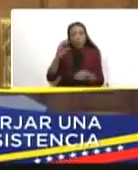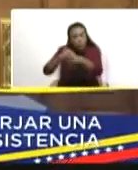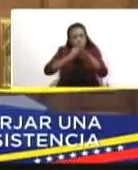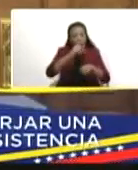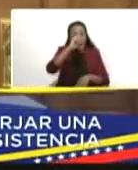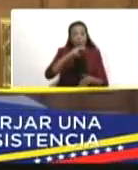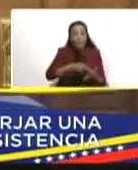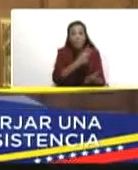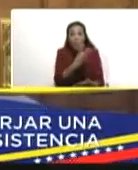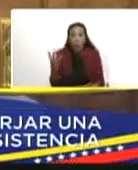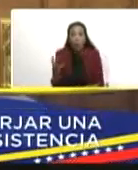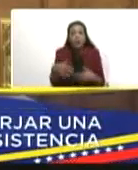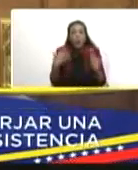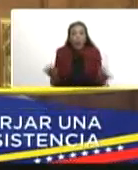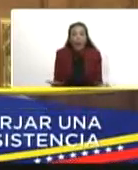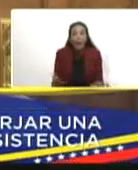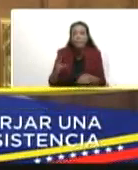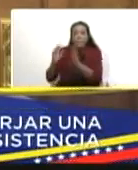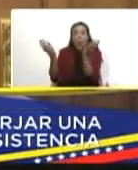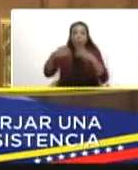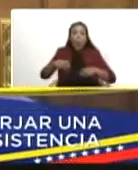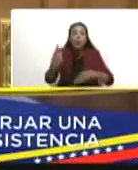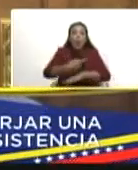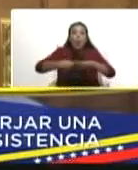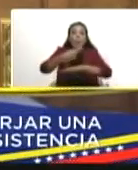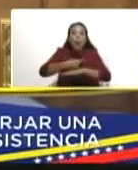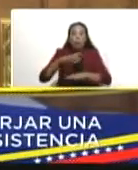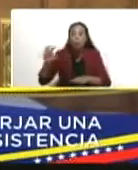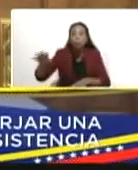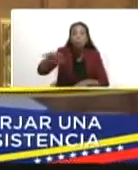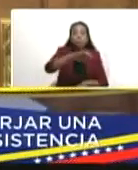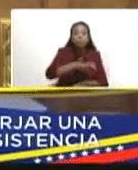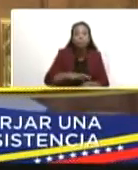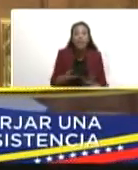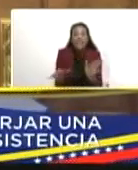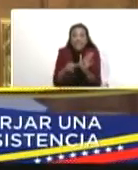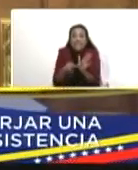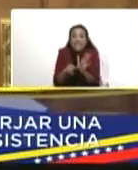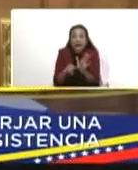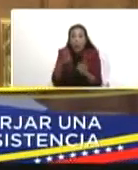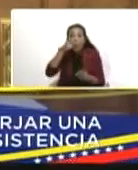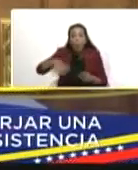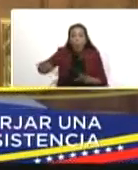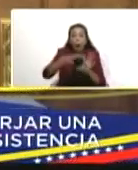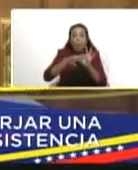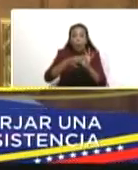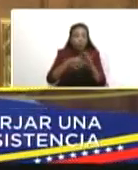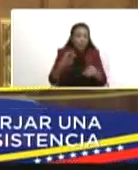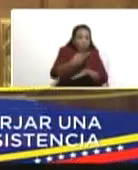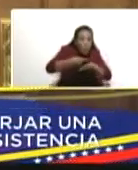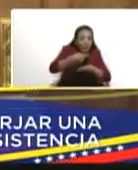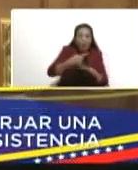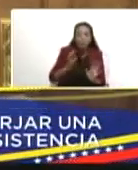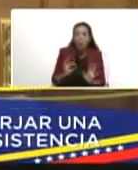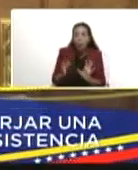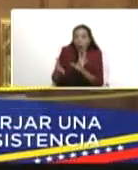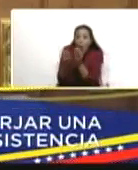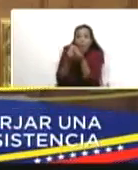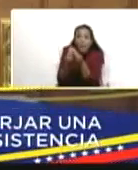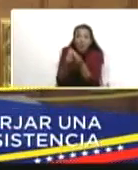este 2024 Un gobierno de cercanía con el pueblo de